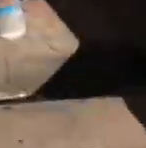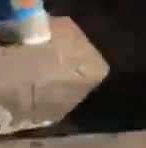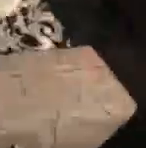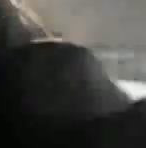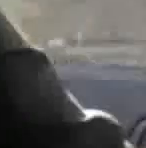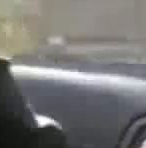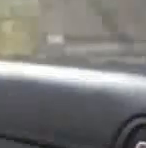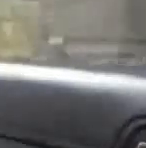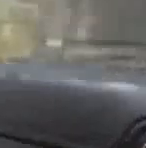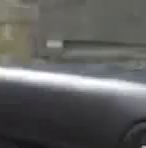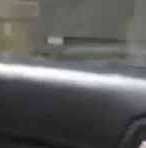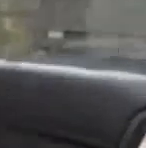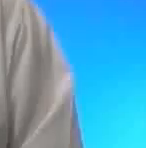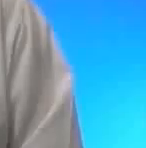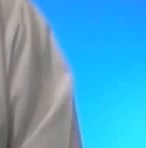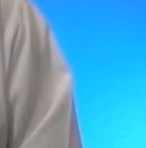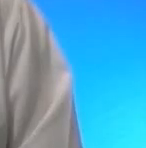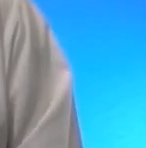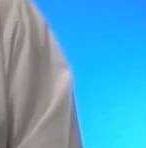Adentrarse en la historia.